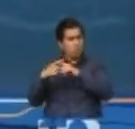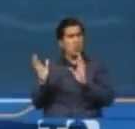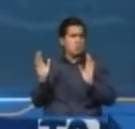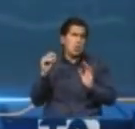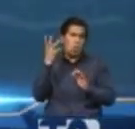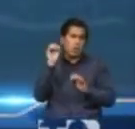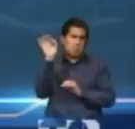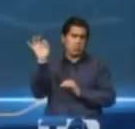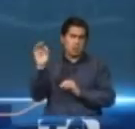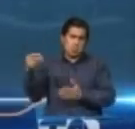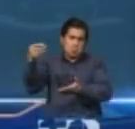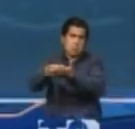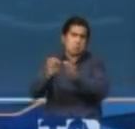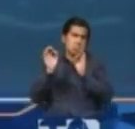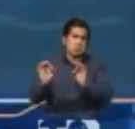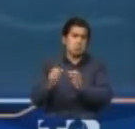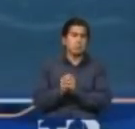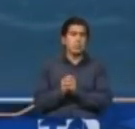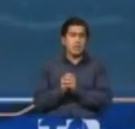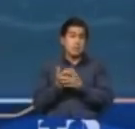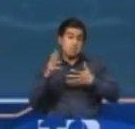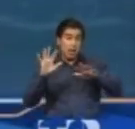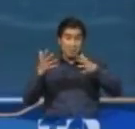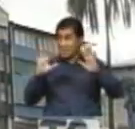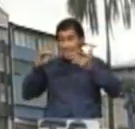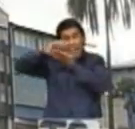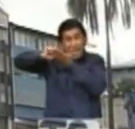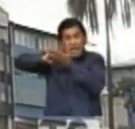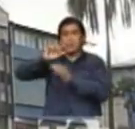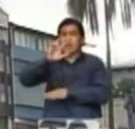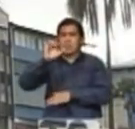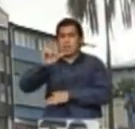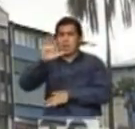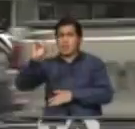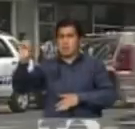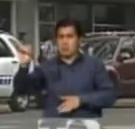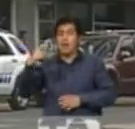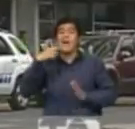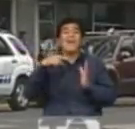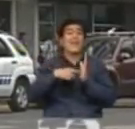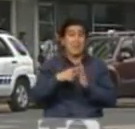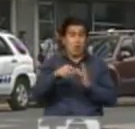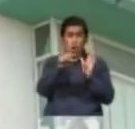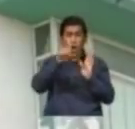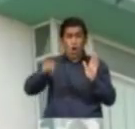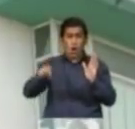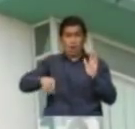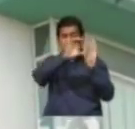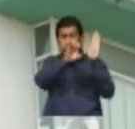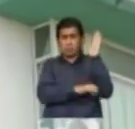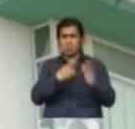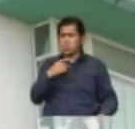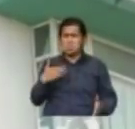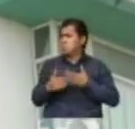este aporte estatal habría sido en total por 3.500 millones de dólares. Si la Corte Constitucional no decidía en derecho restablecer los aportes,